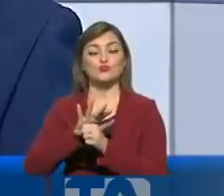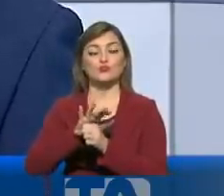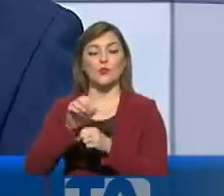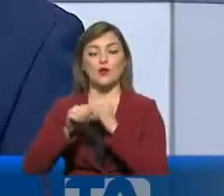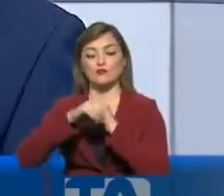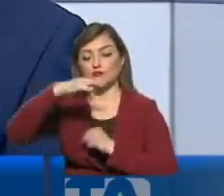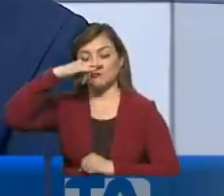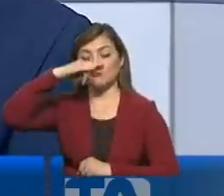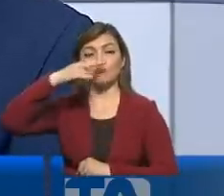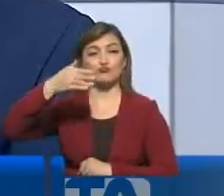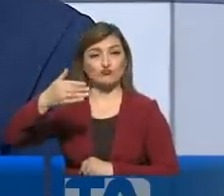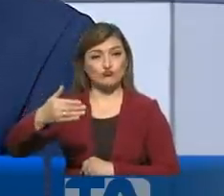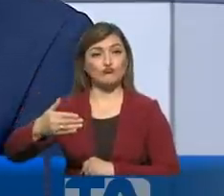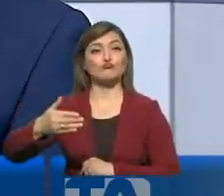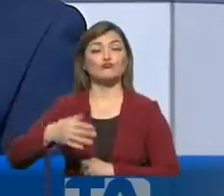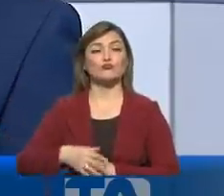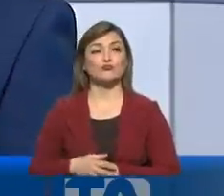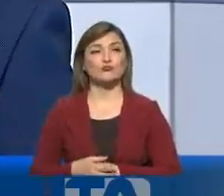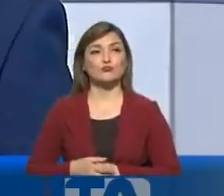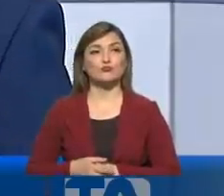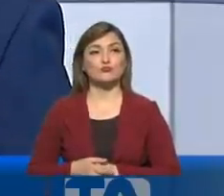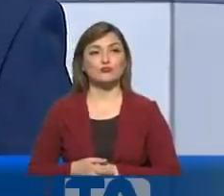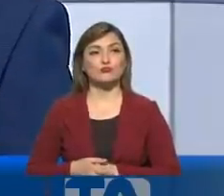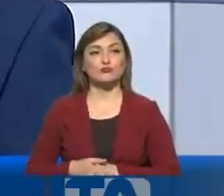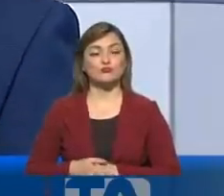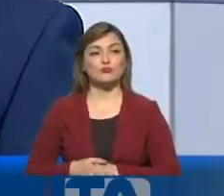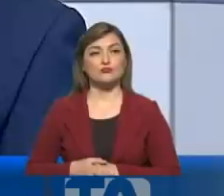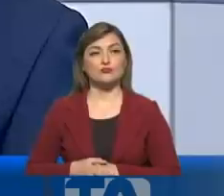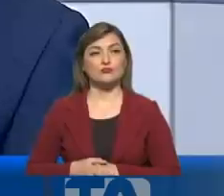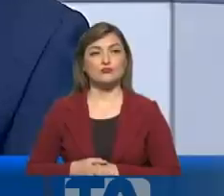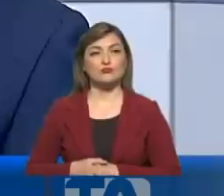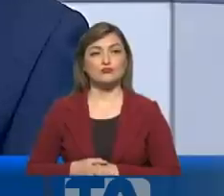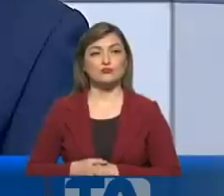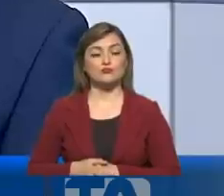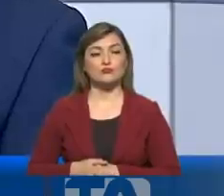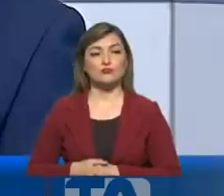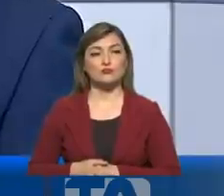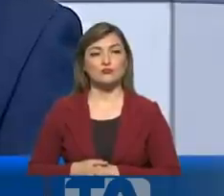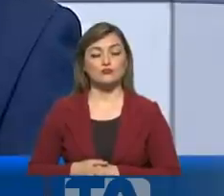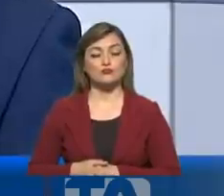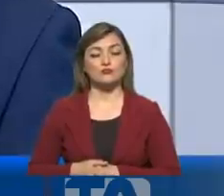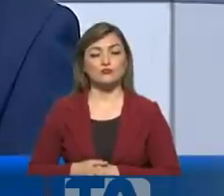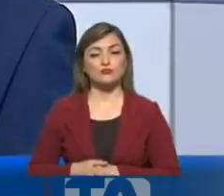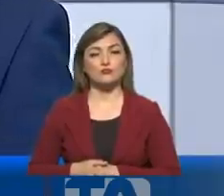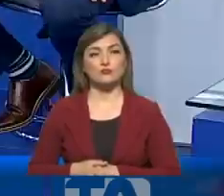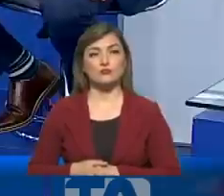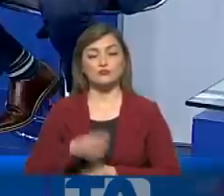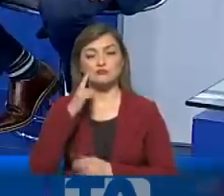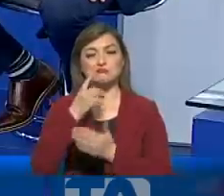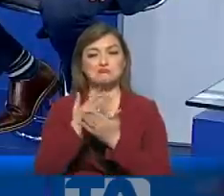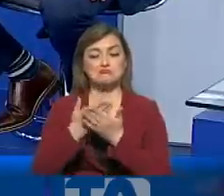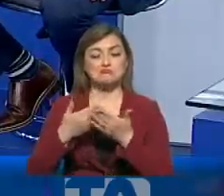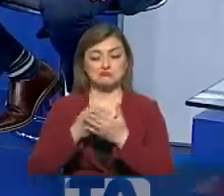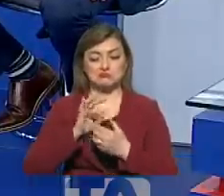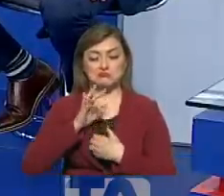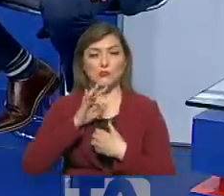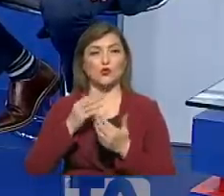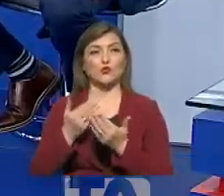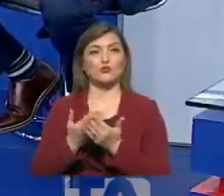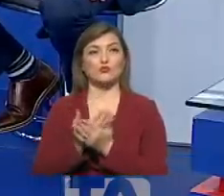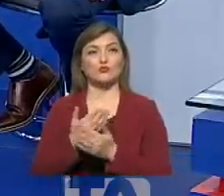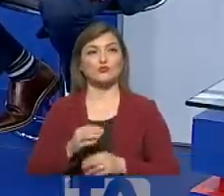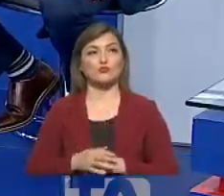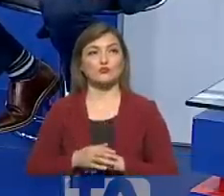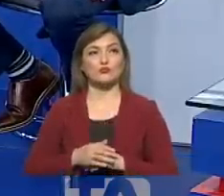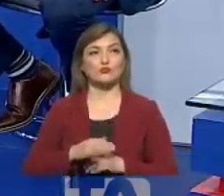edad pediátrica. No tenemos registro aún de evidencia de que las nuevas cepas,